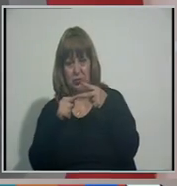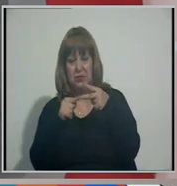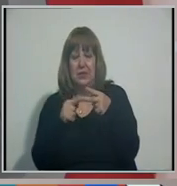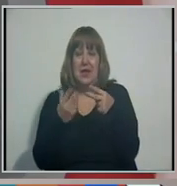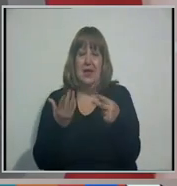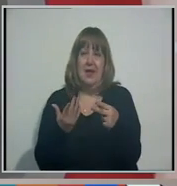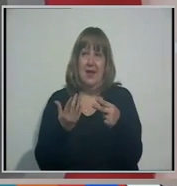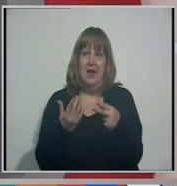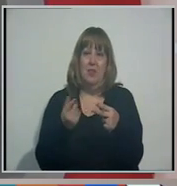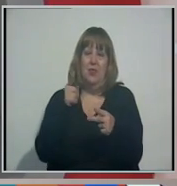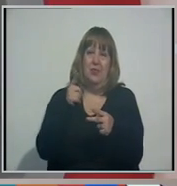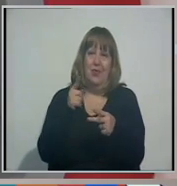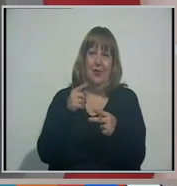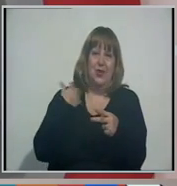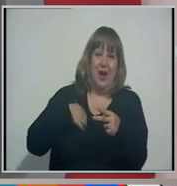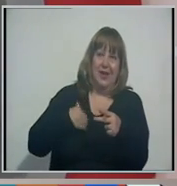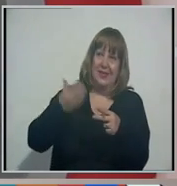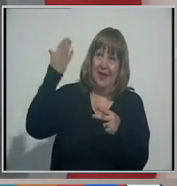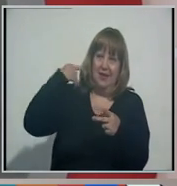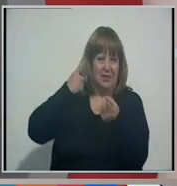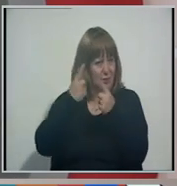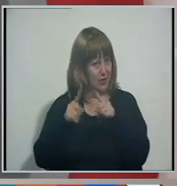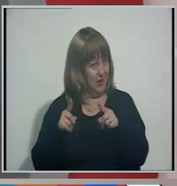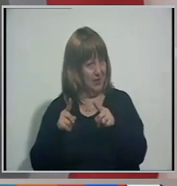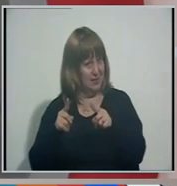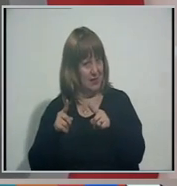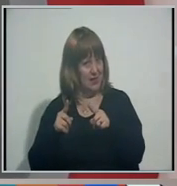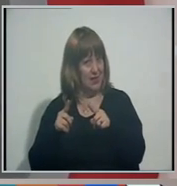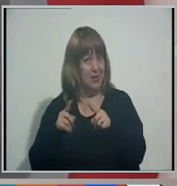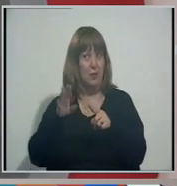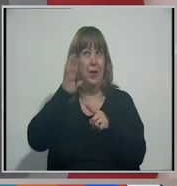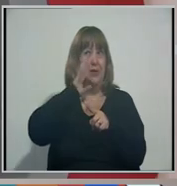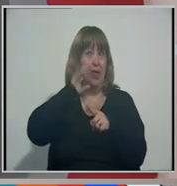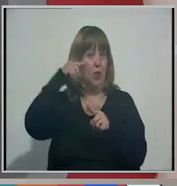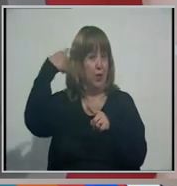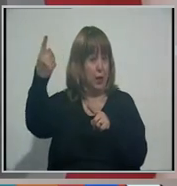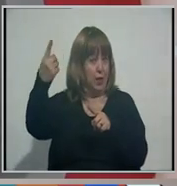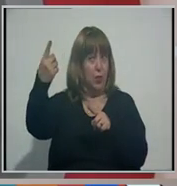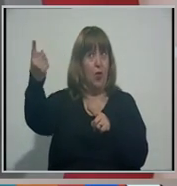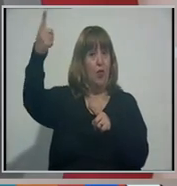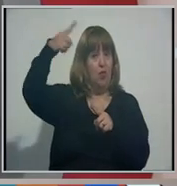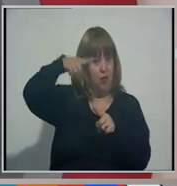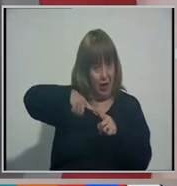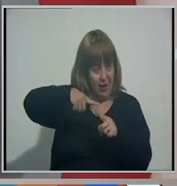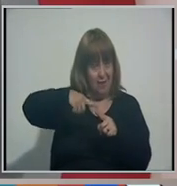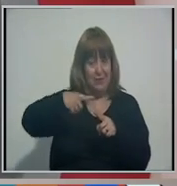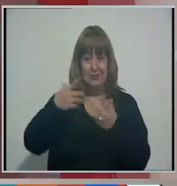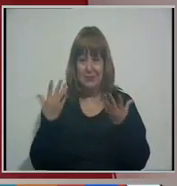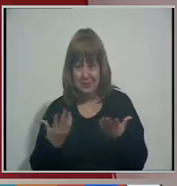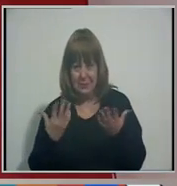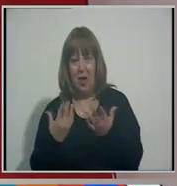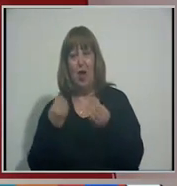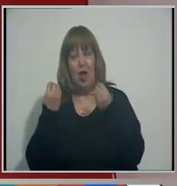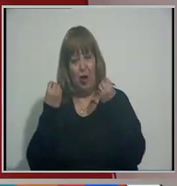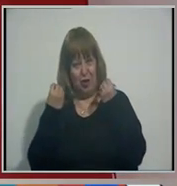la Argentina de cuando te fuiste a la que volviste, pero de ahí a tener la idea de todos los días intentar motivar a la gente que pasa